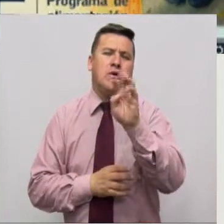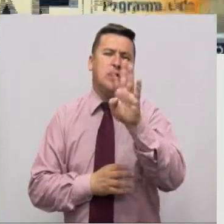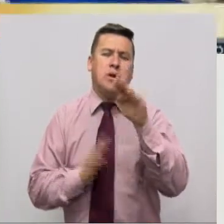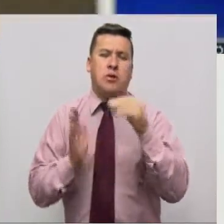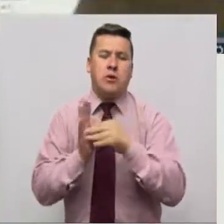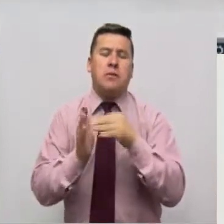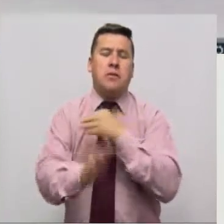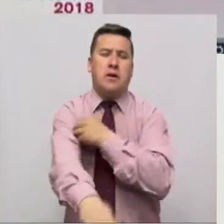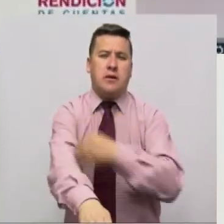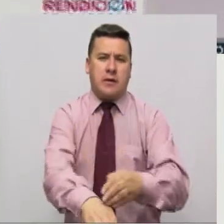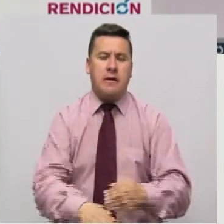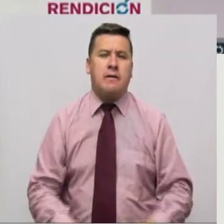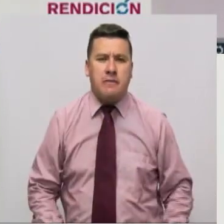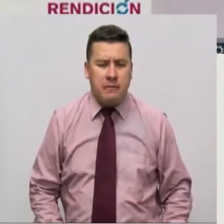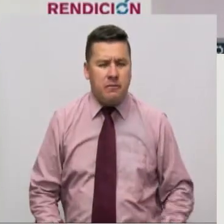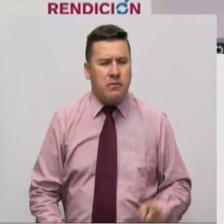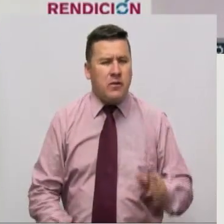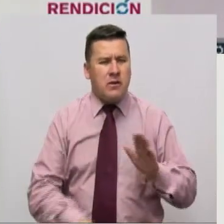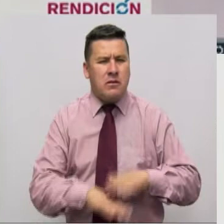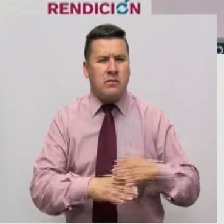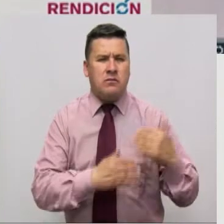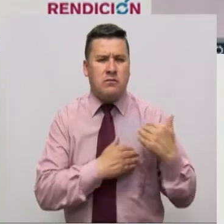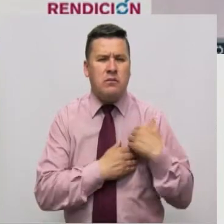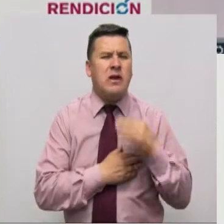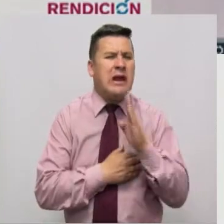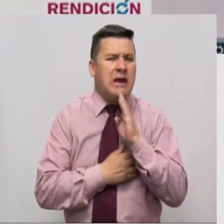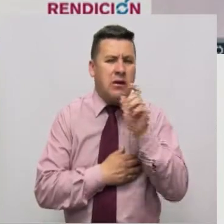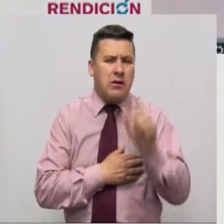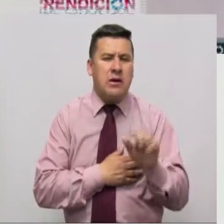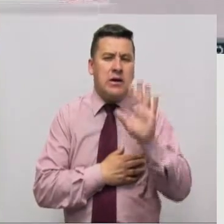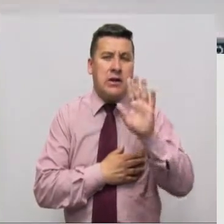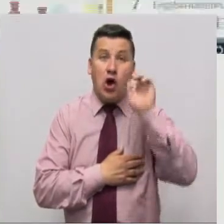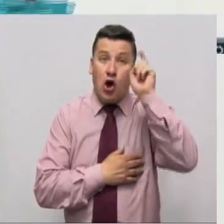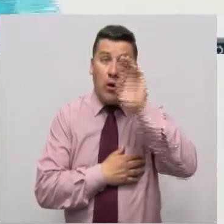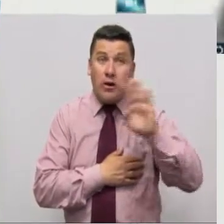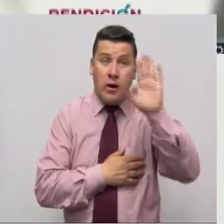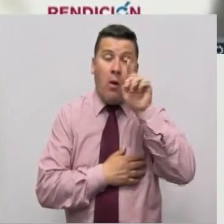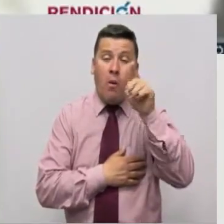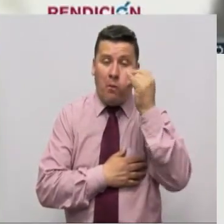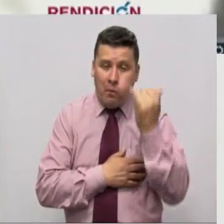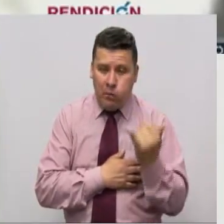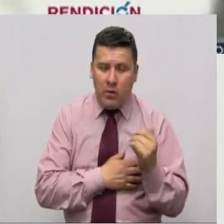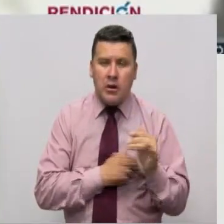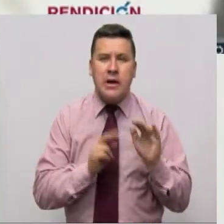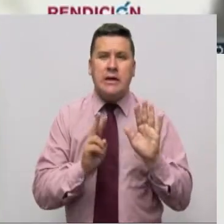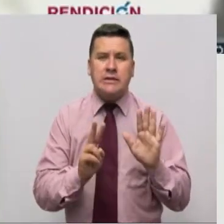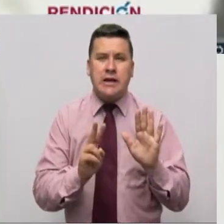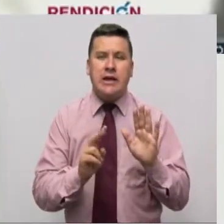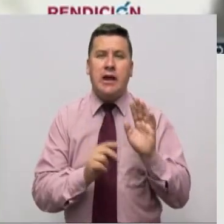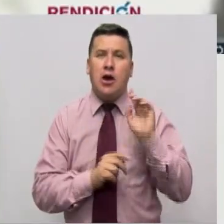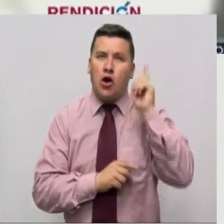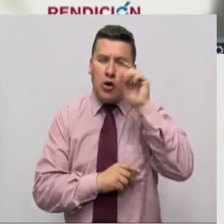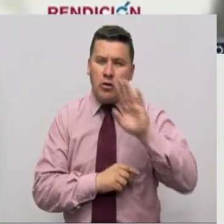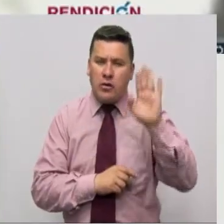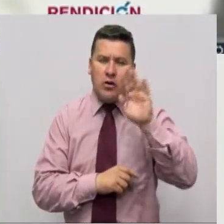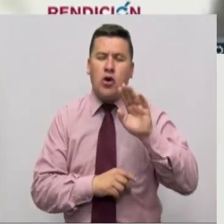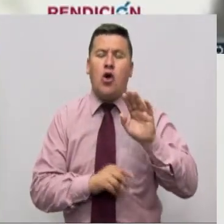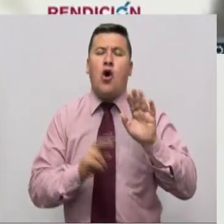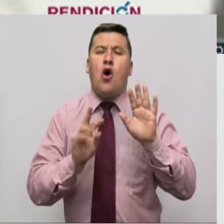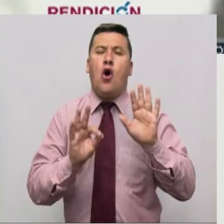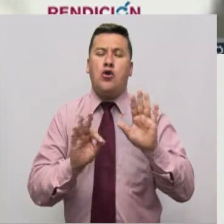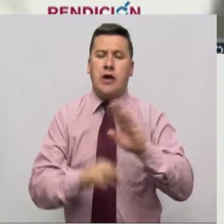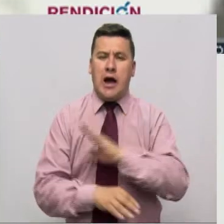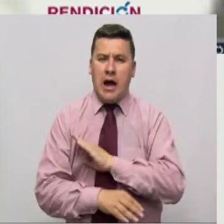de 84 mil millones. Entre los presuntos responsables están 5 gobernadores, 7 gobernadores,